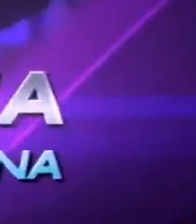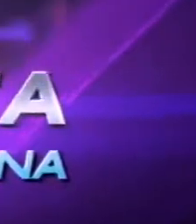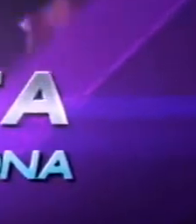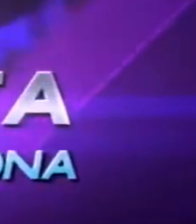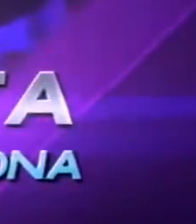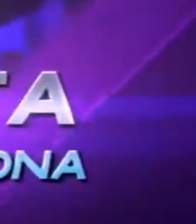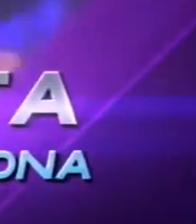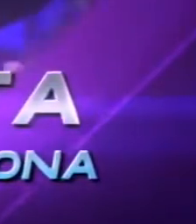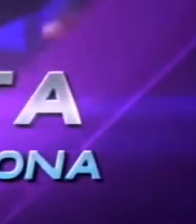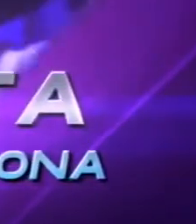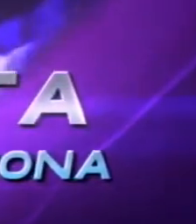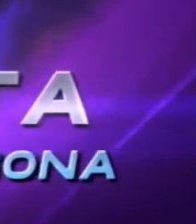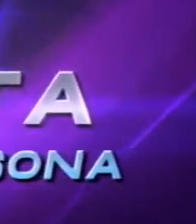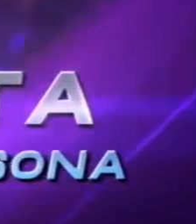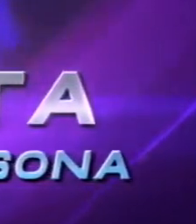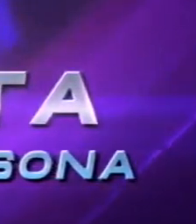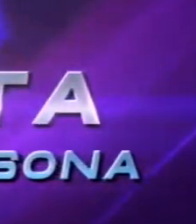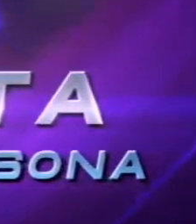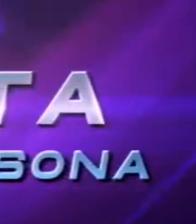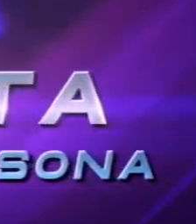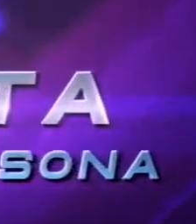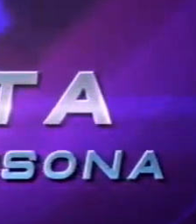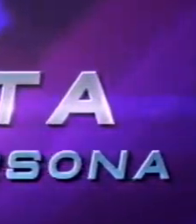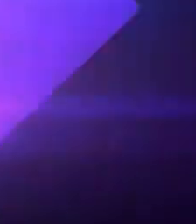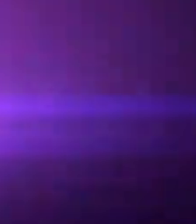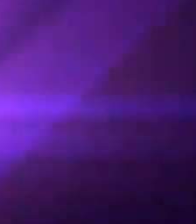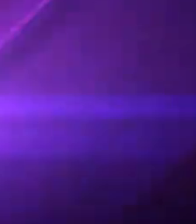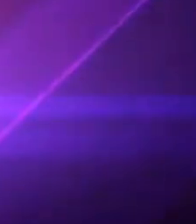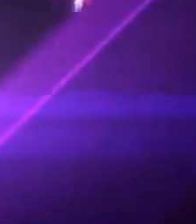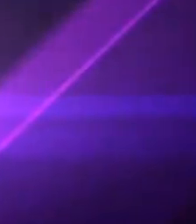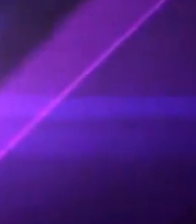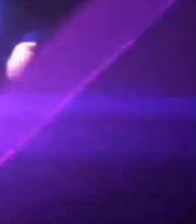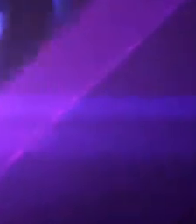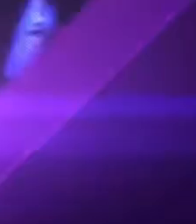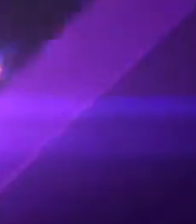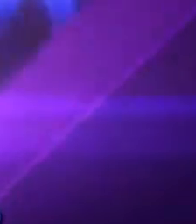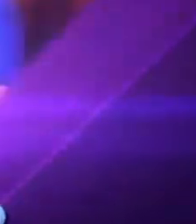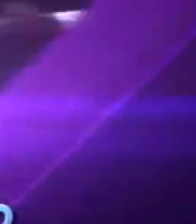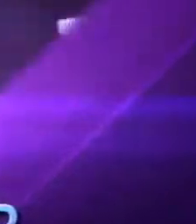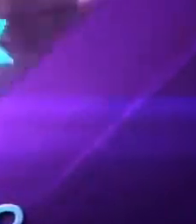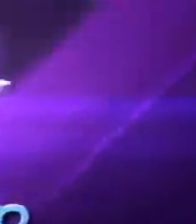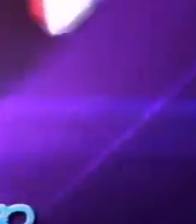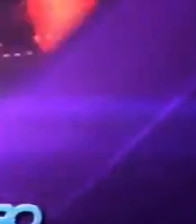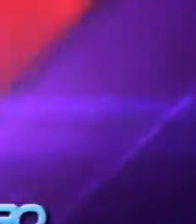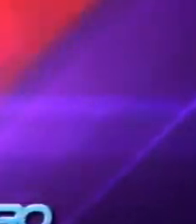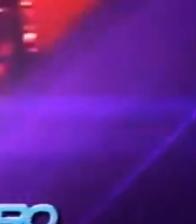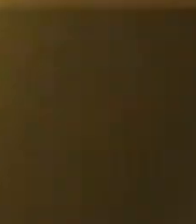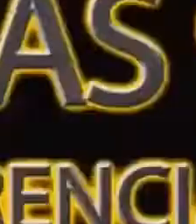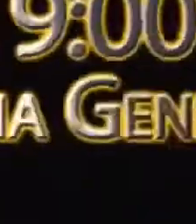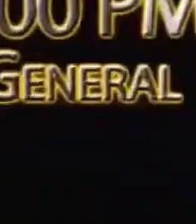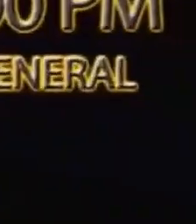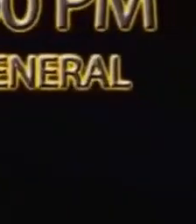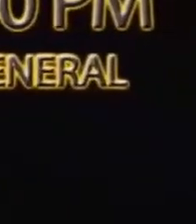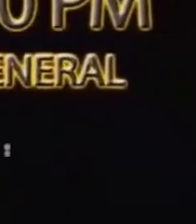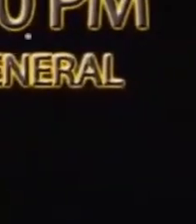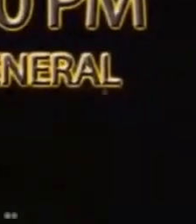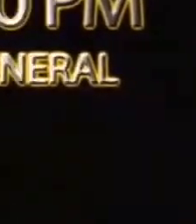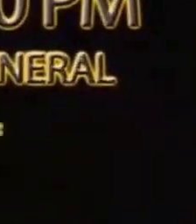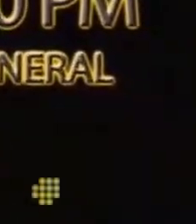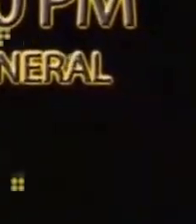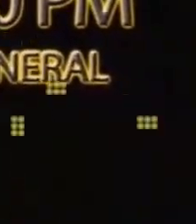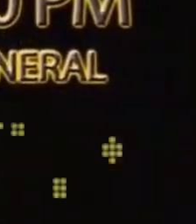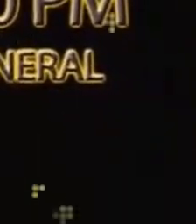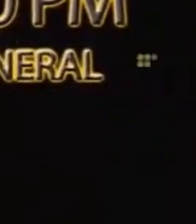Beto Zabaleta y Luis José Villa, y RH Positivo. 16 de